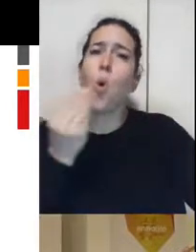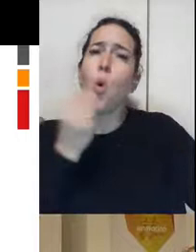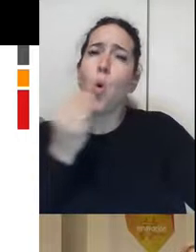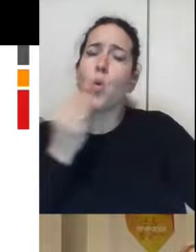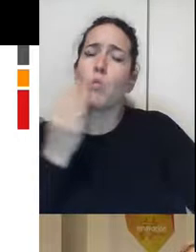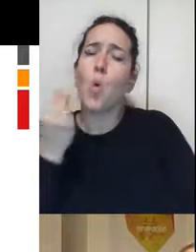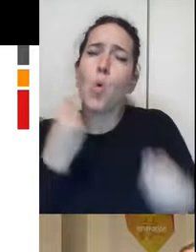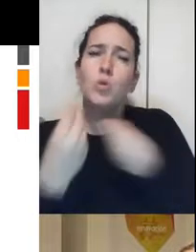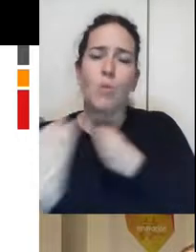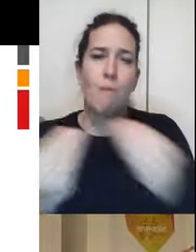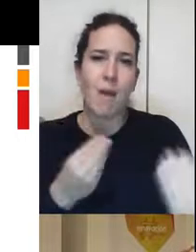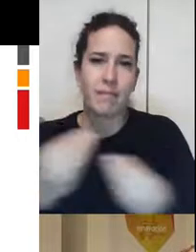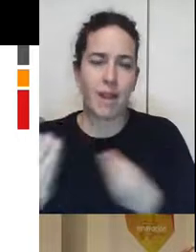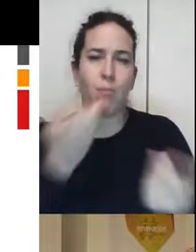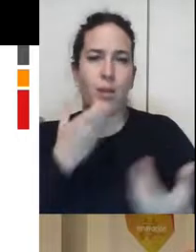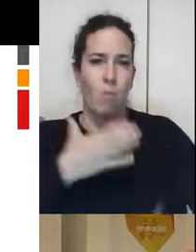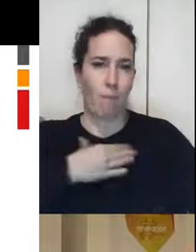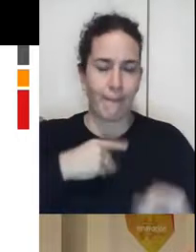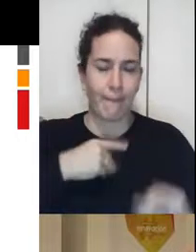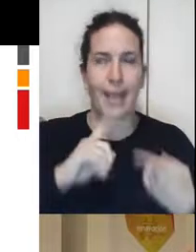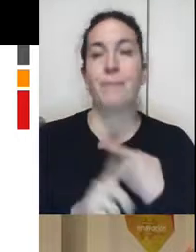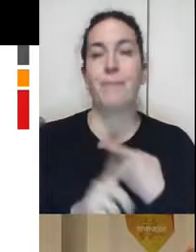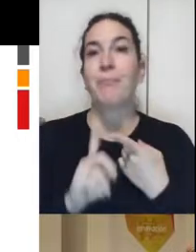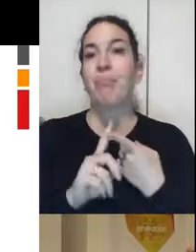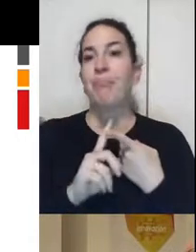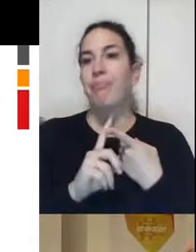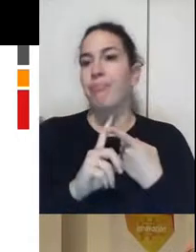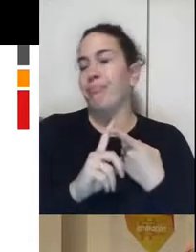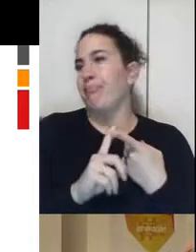material fungible, desde el papel,